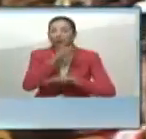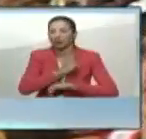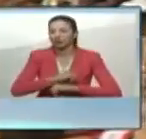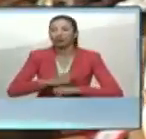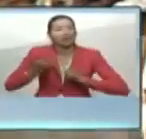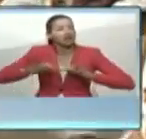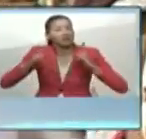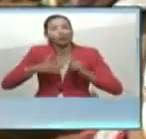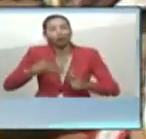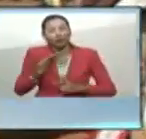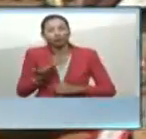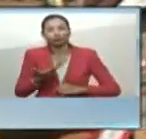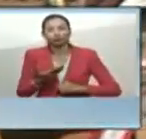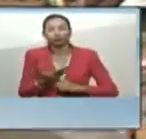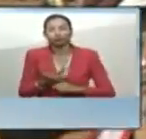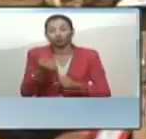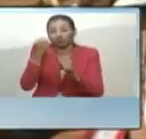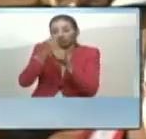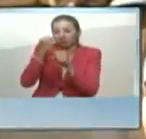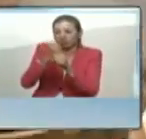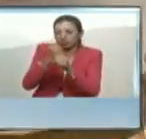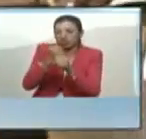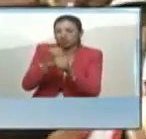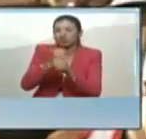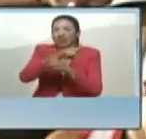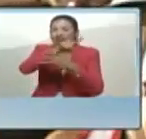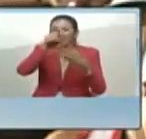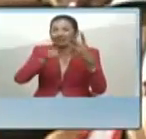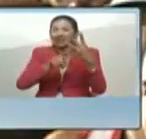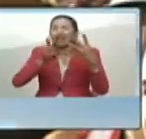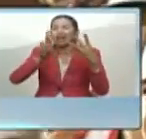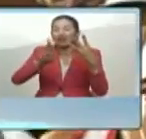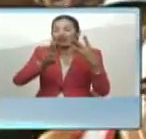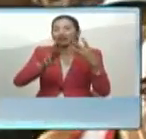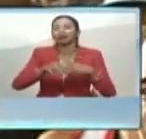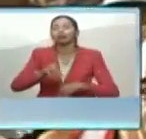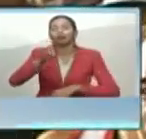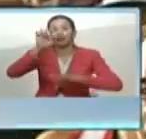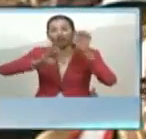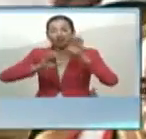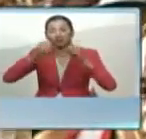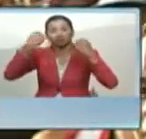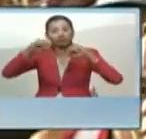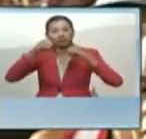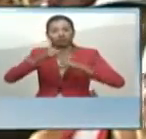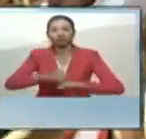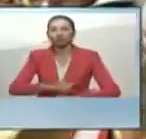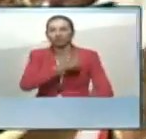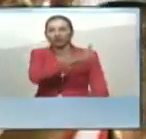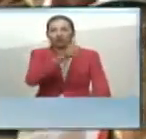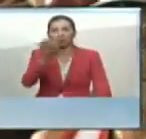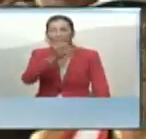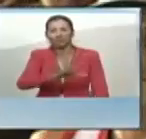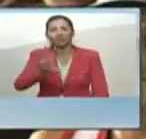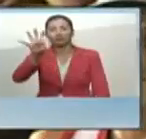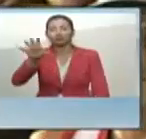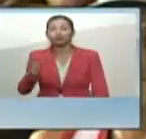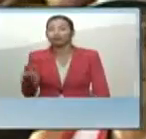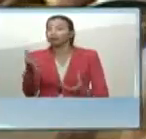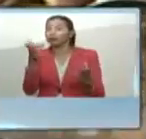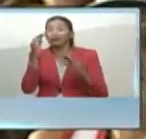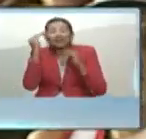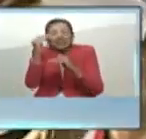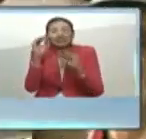ejercimiento, ejecución, rectificación, evaluación y ejercimiento en cada uno de nuestro país sin limitación en